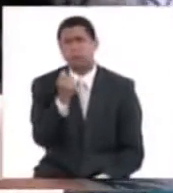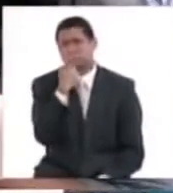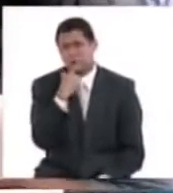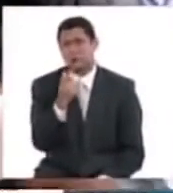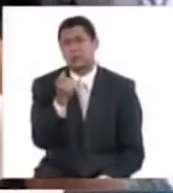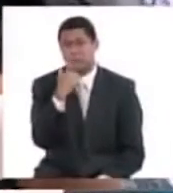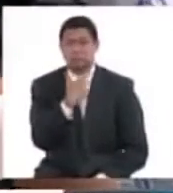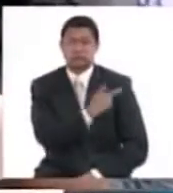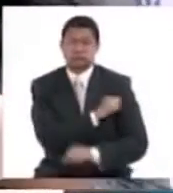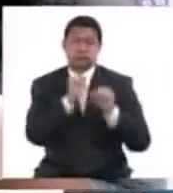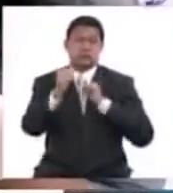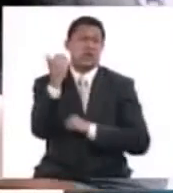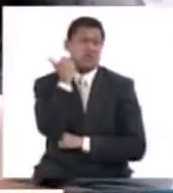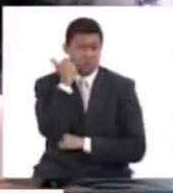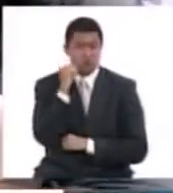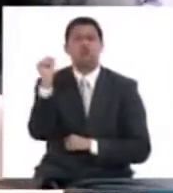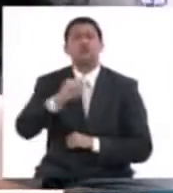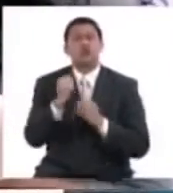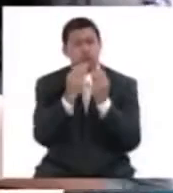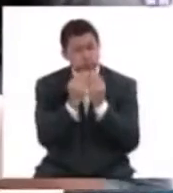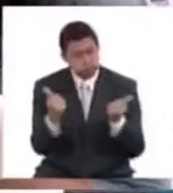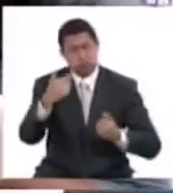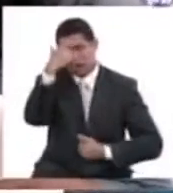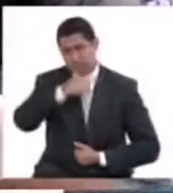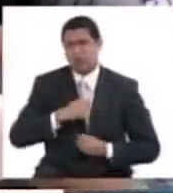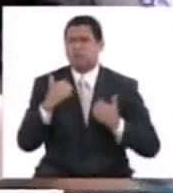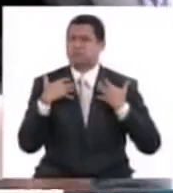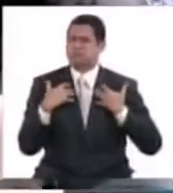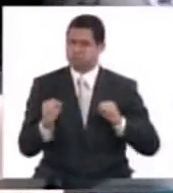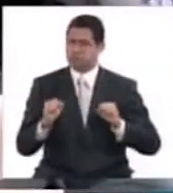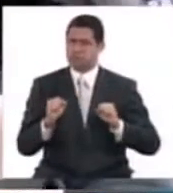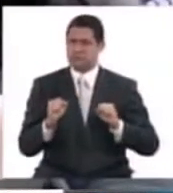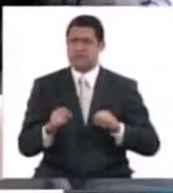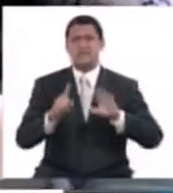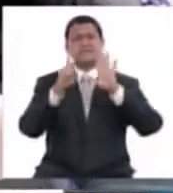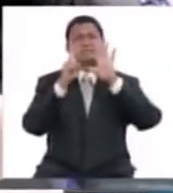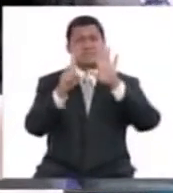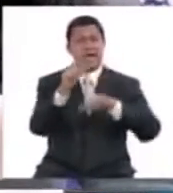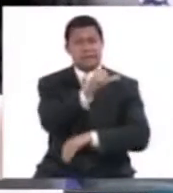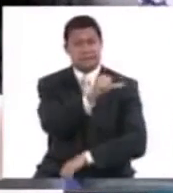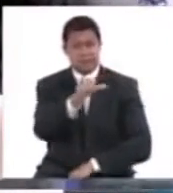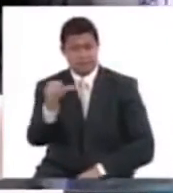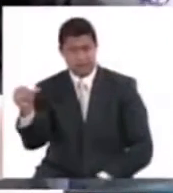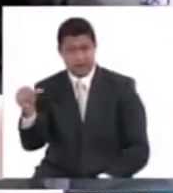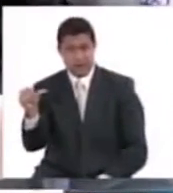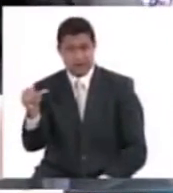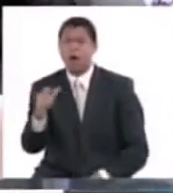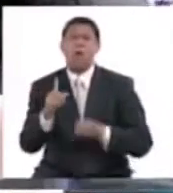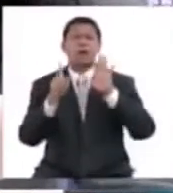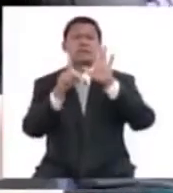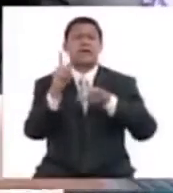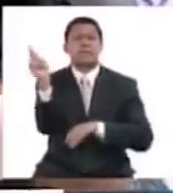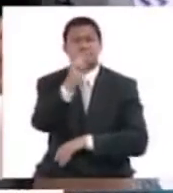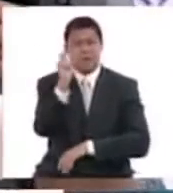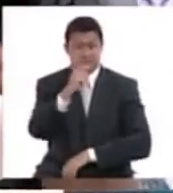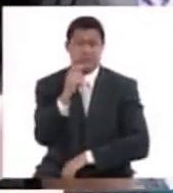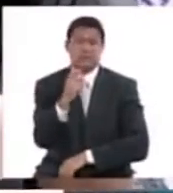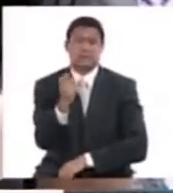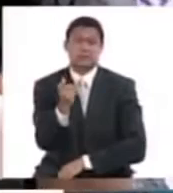con antibióticos y cura a las personas. Normalmente son 6 semanas, 6 meses de